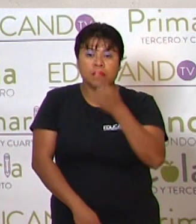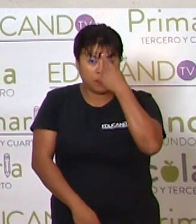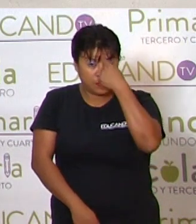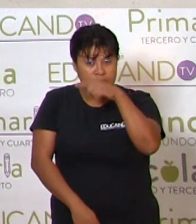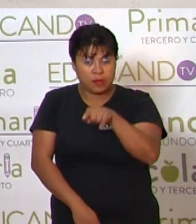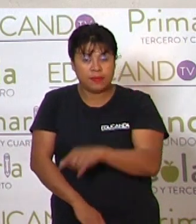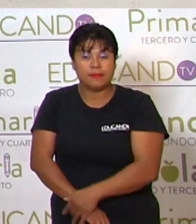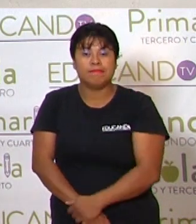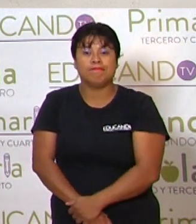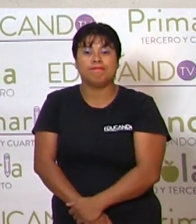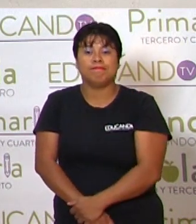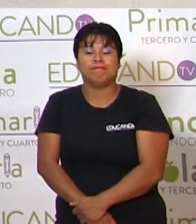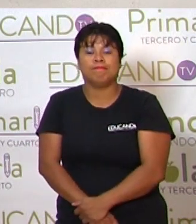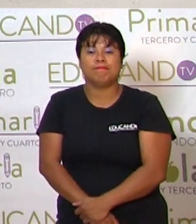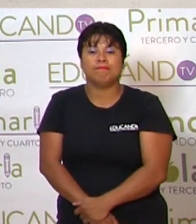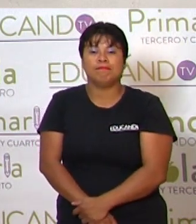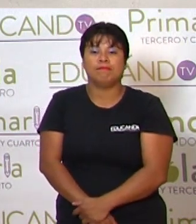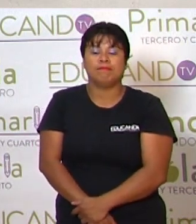para